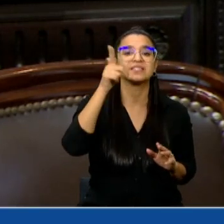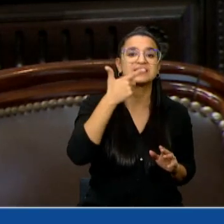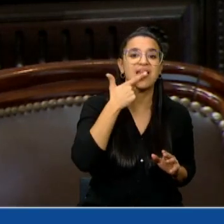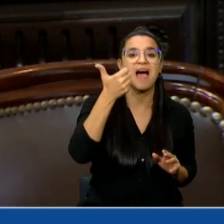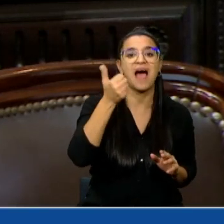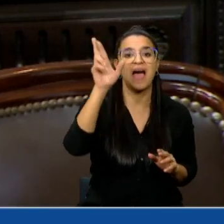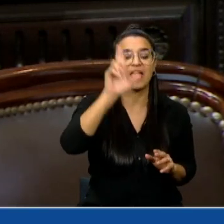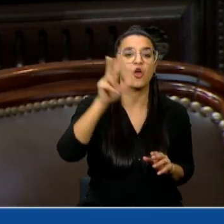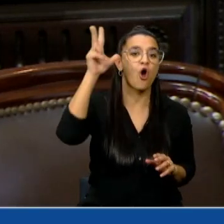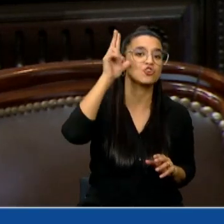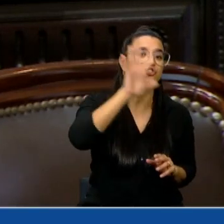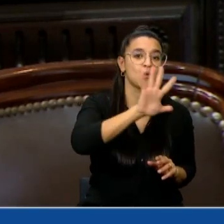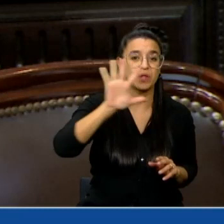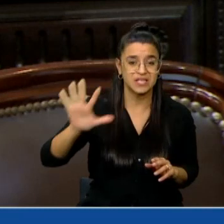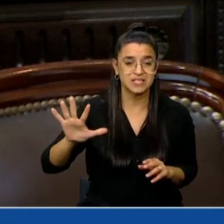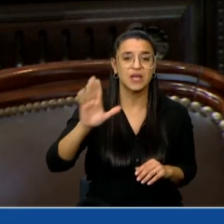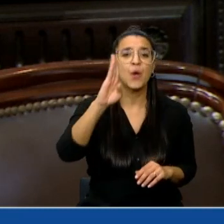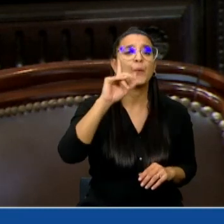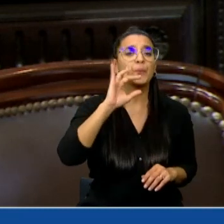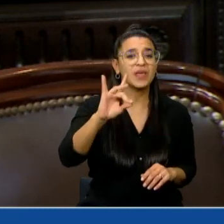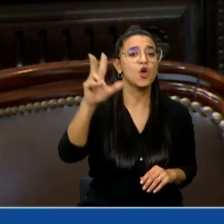BIT 855 y BIT